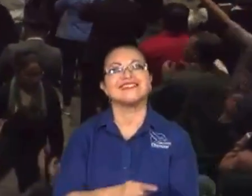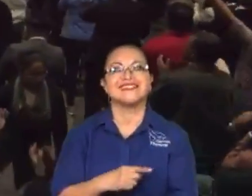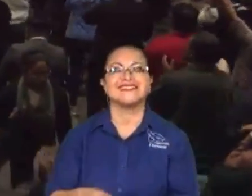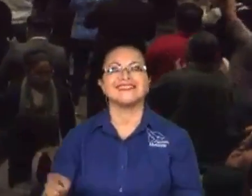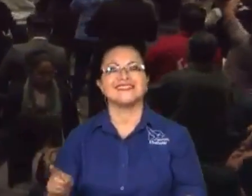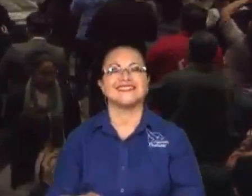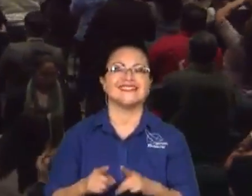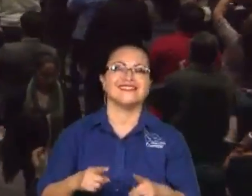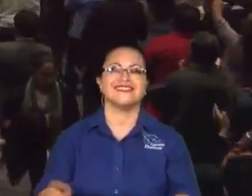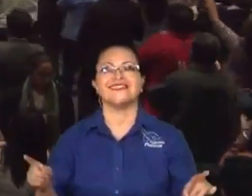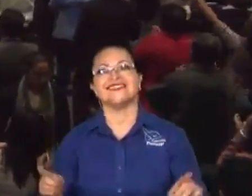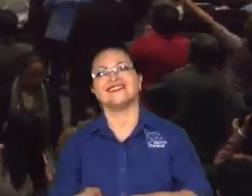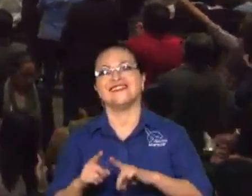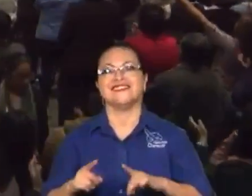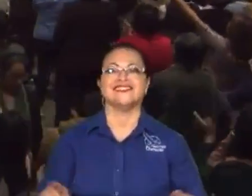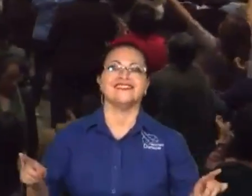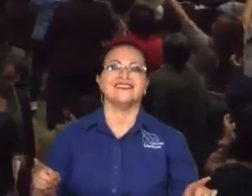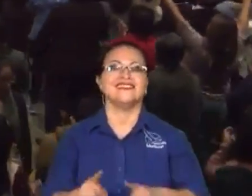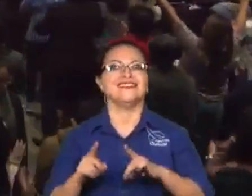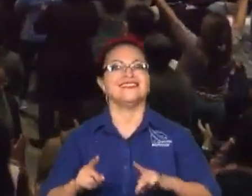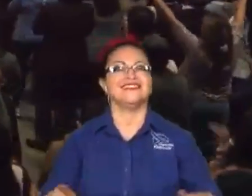¡Libertad!